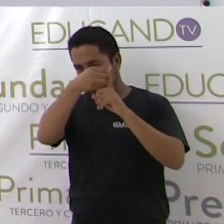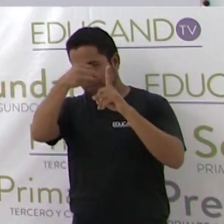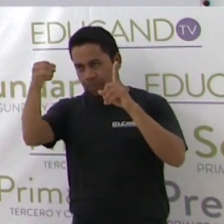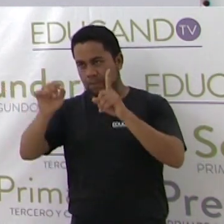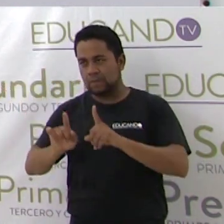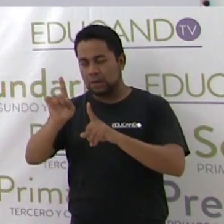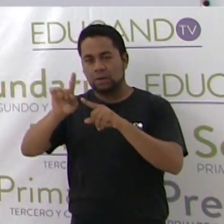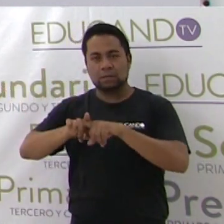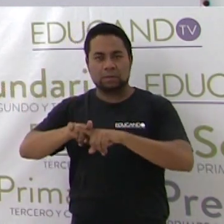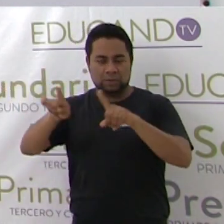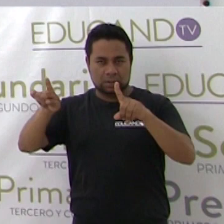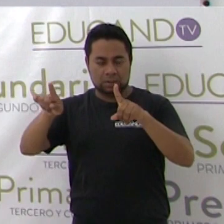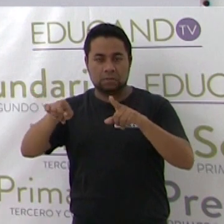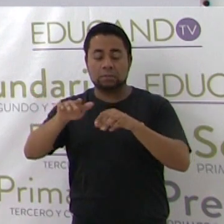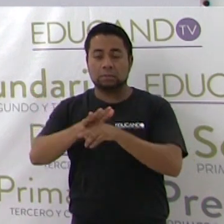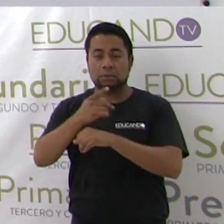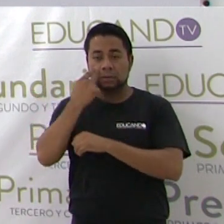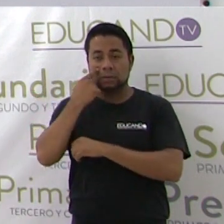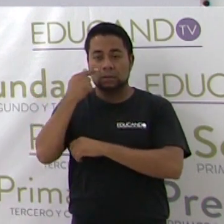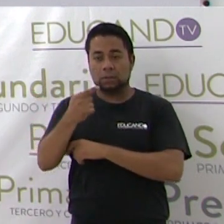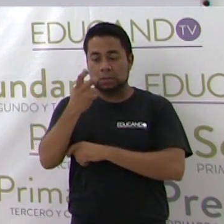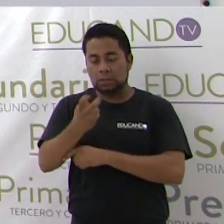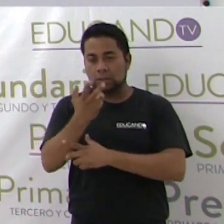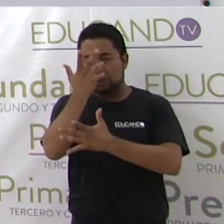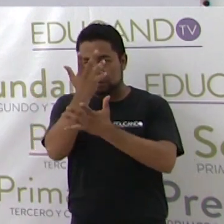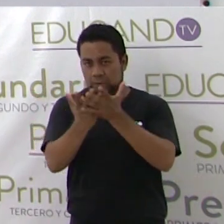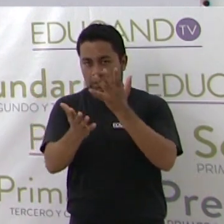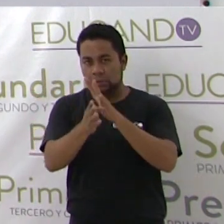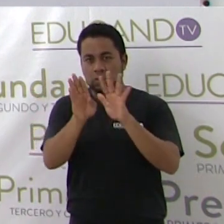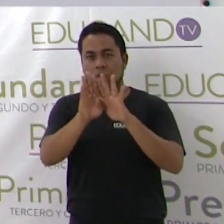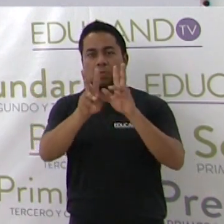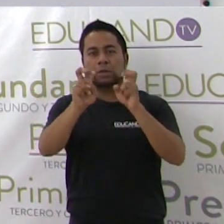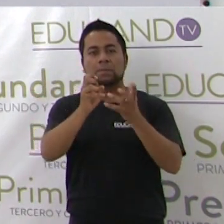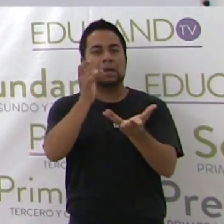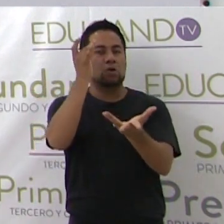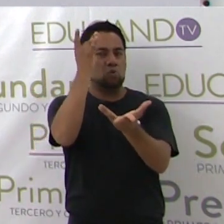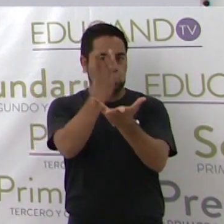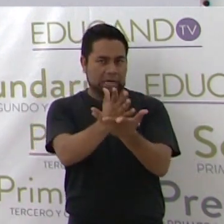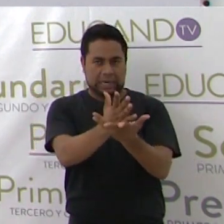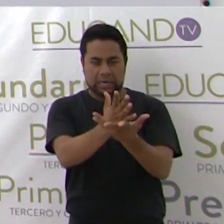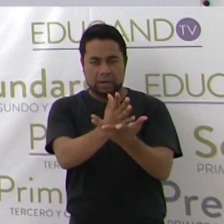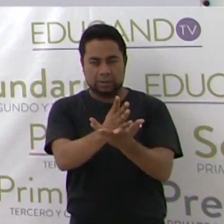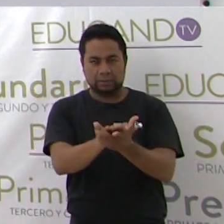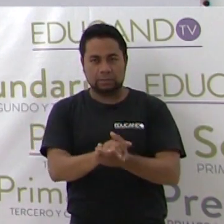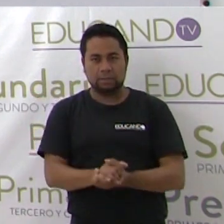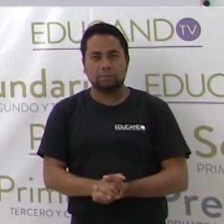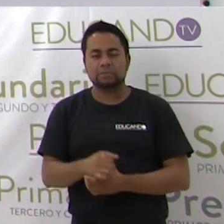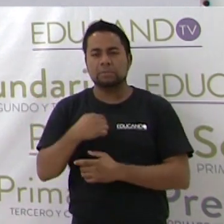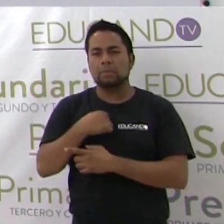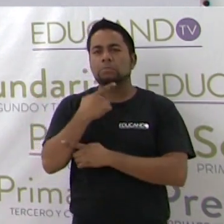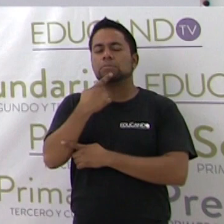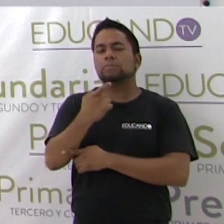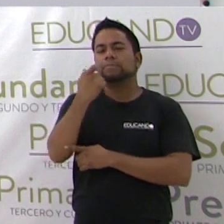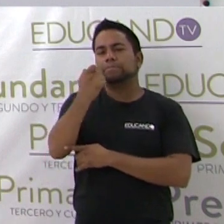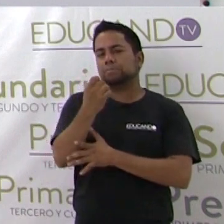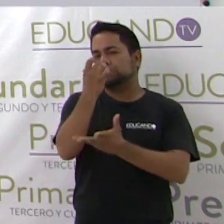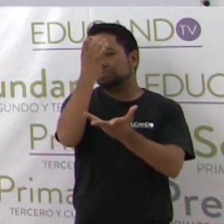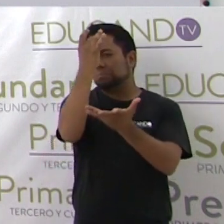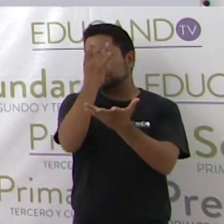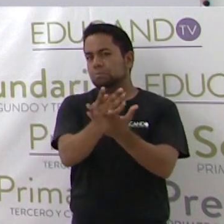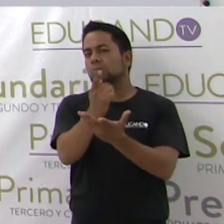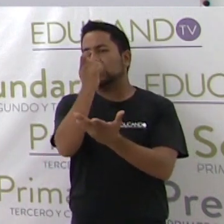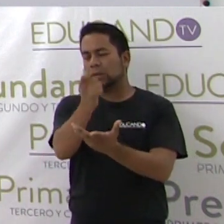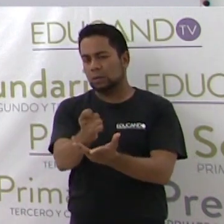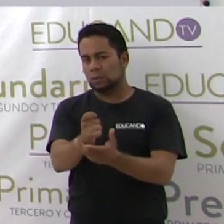de aquí arriba, porque esta es una acción única, bien. ¿Y a qué me refiero con una